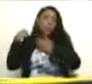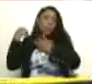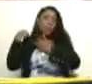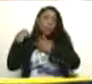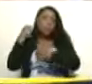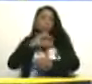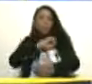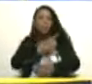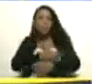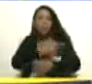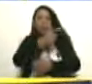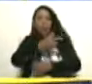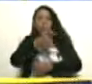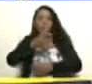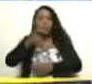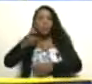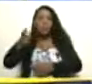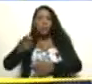Ciudadano.